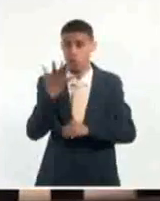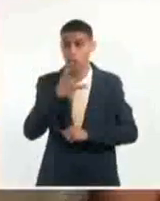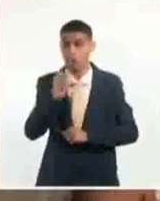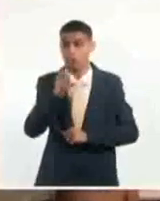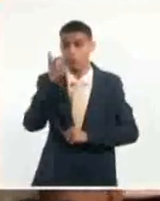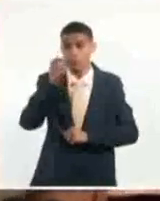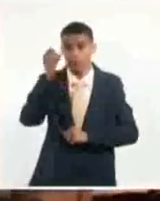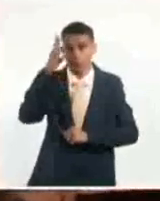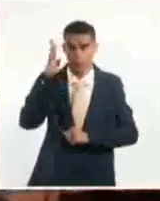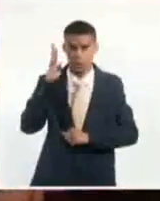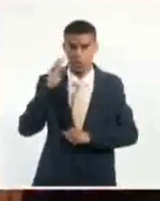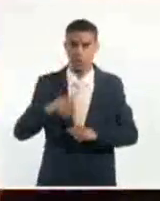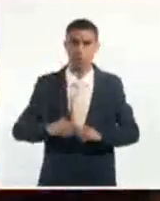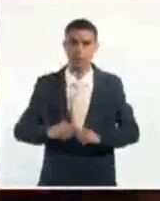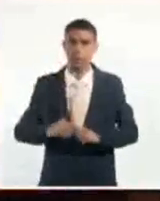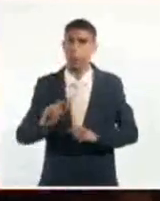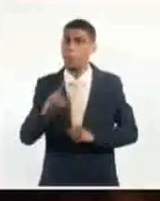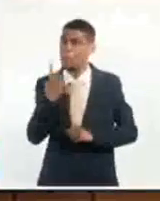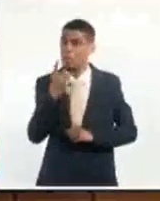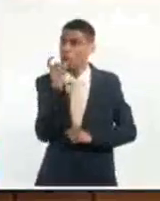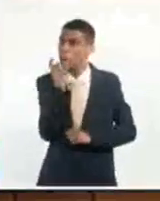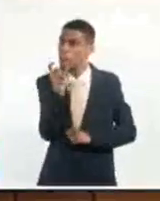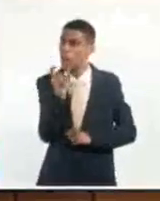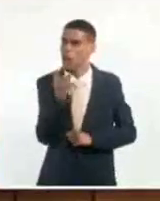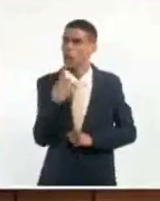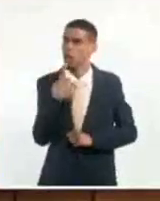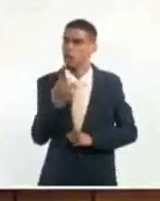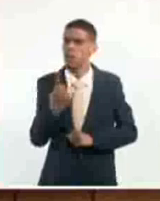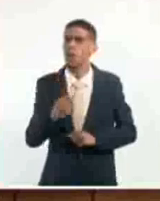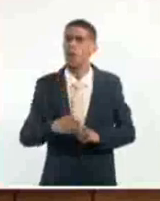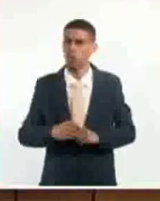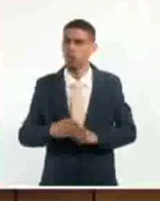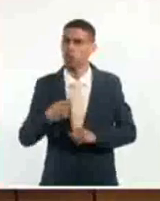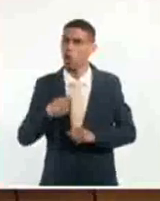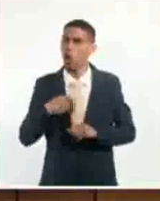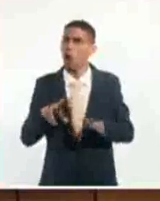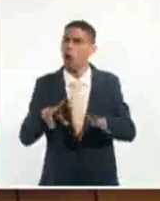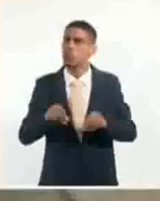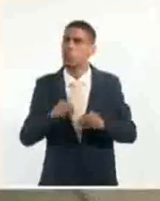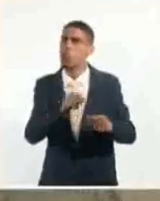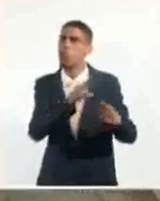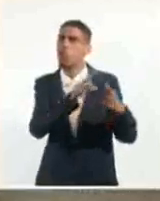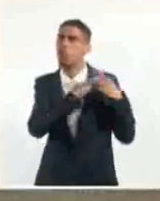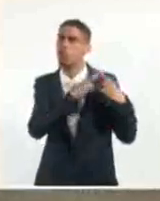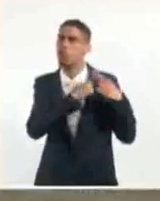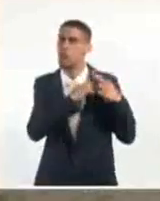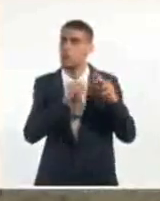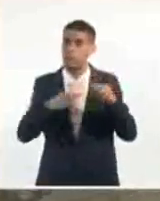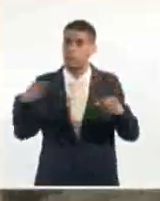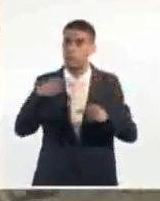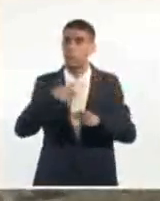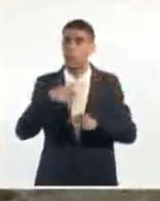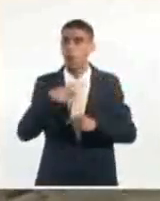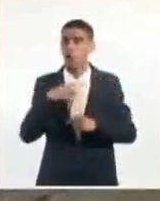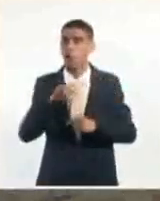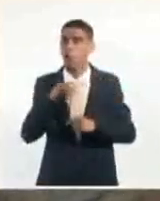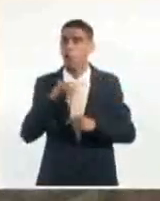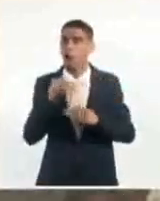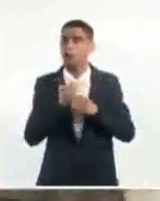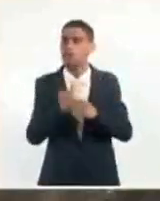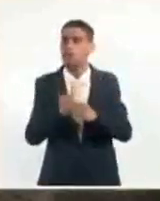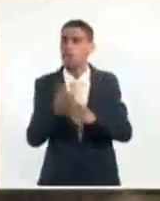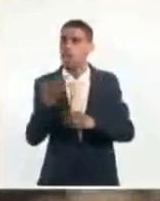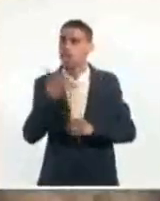Díaz-Canel Bermúdez. En sus primeras palabras, resaltó que asumía la responsabilidad con la convicción de ser fiel al legado de Fidel y